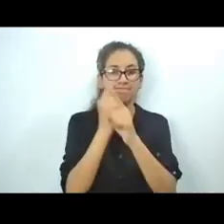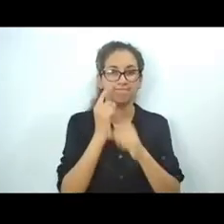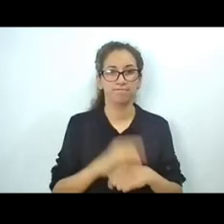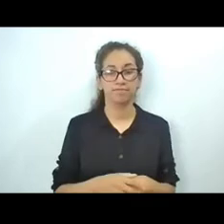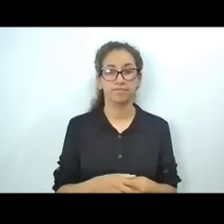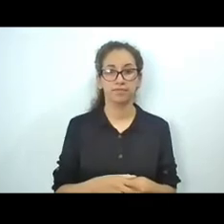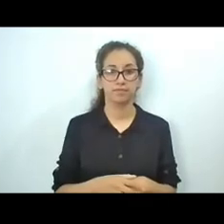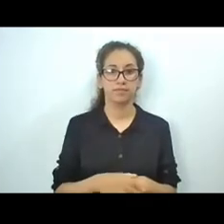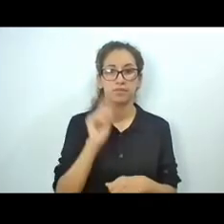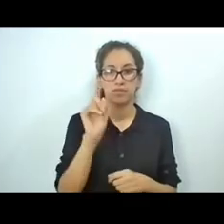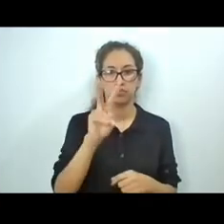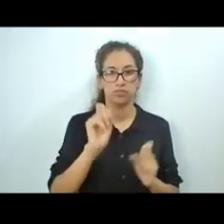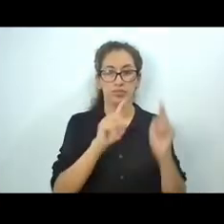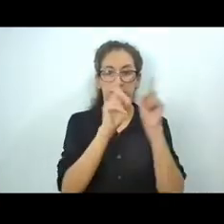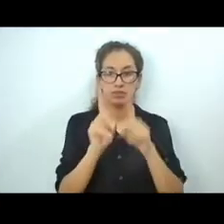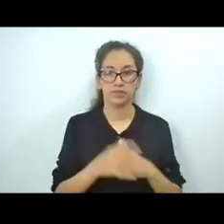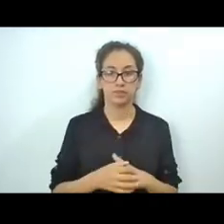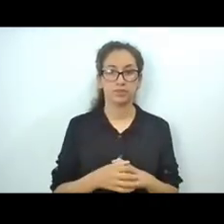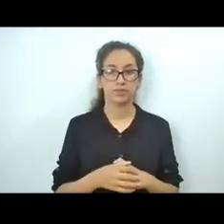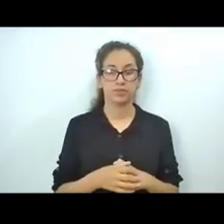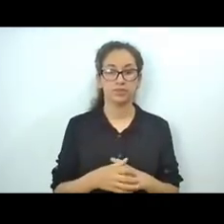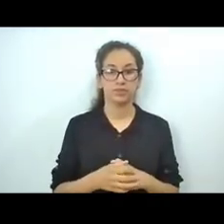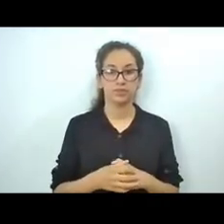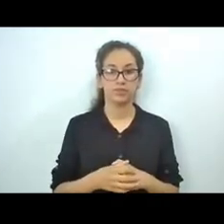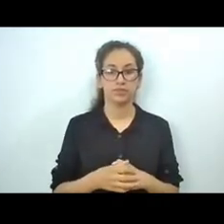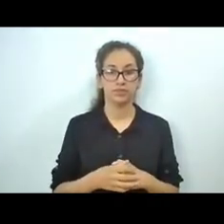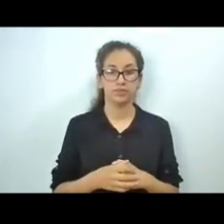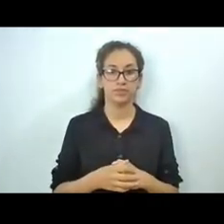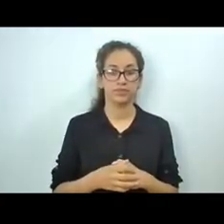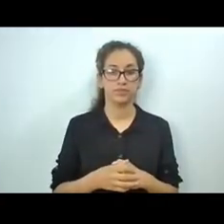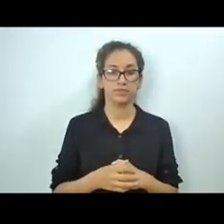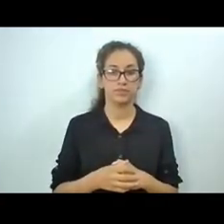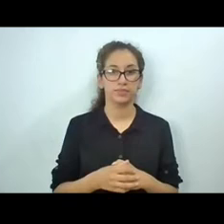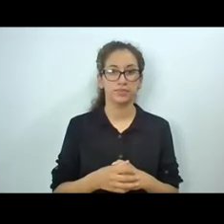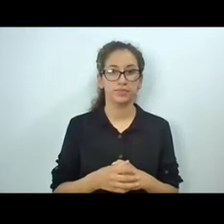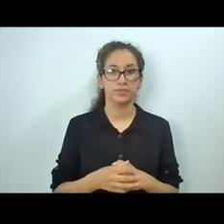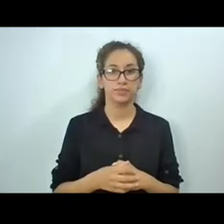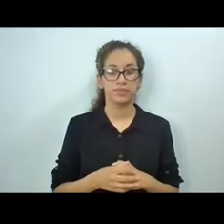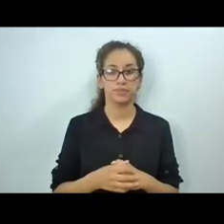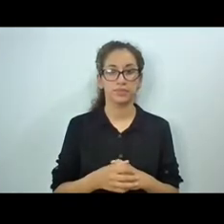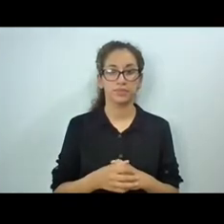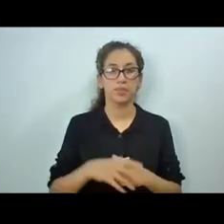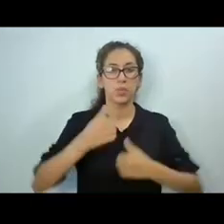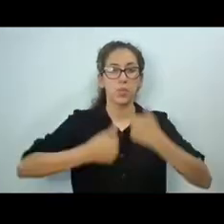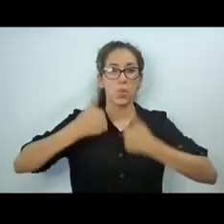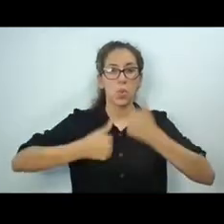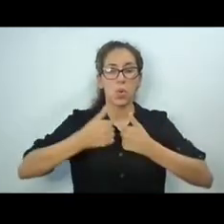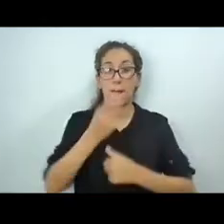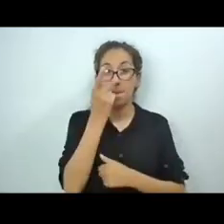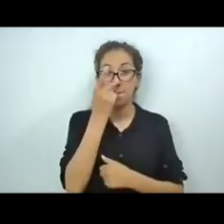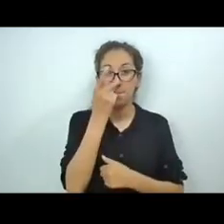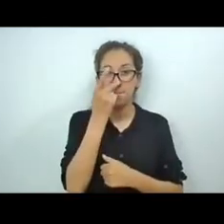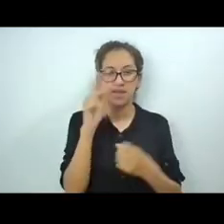Acá hay un par de preguntas y esta pregunta es algo que seguramente nos han preguntado bastante. ¿Cuál es el tamaño del pene ideal?